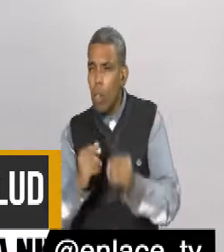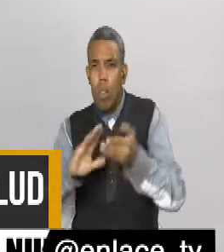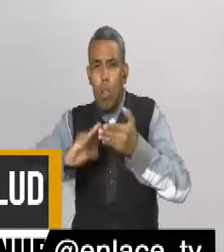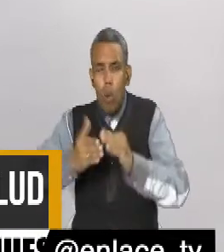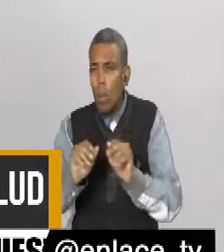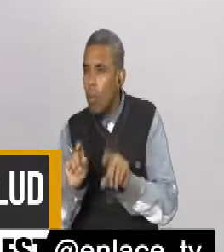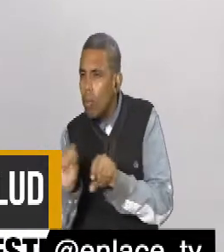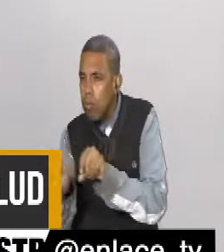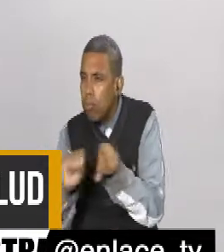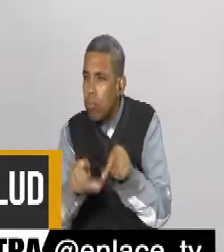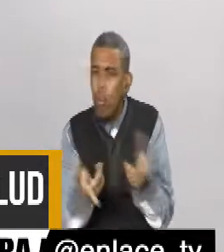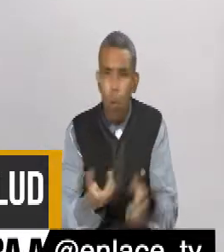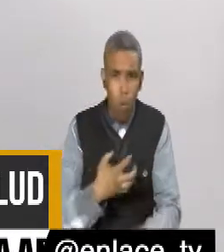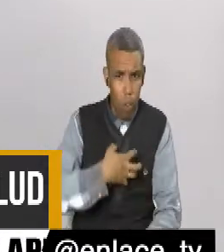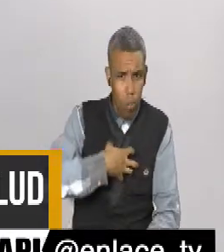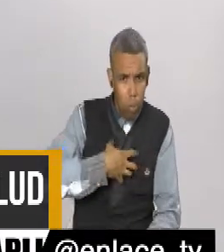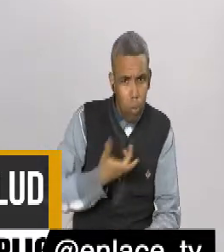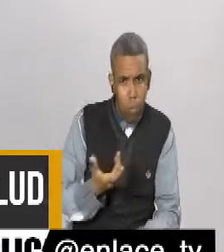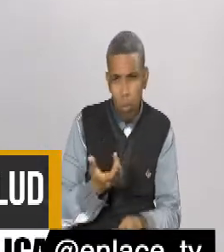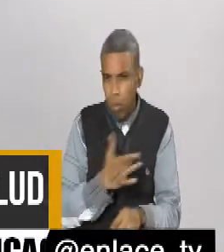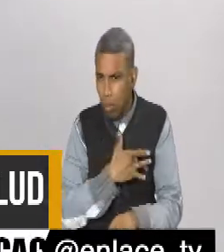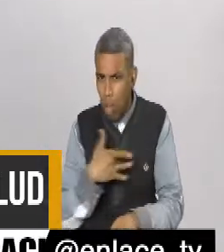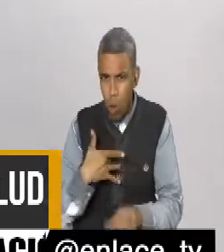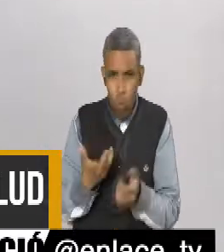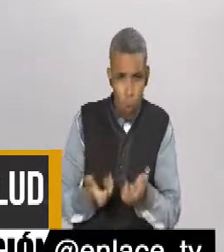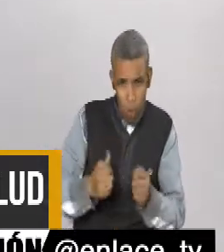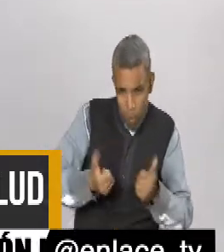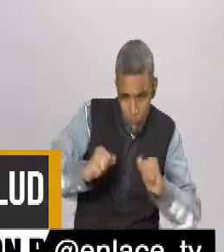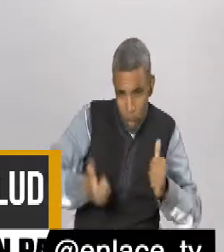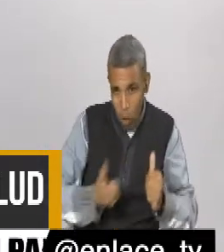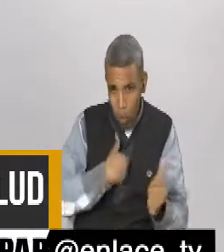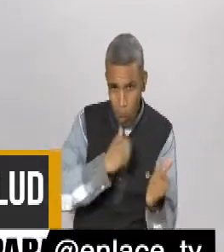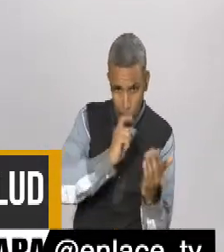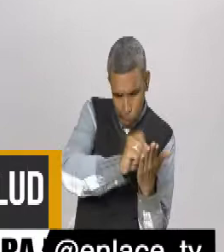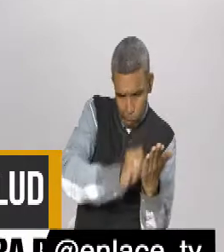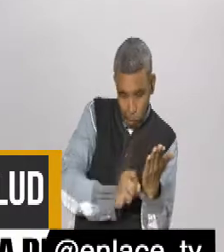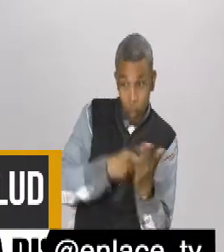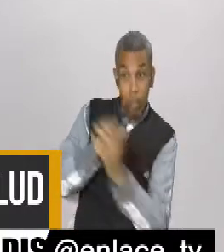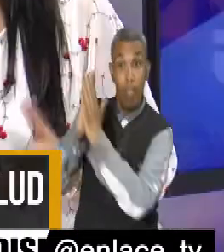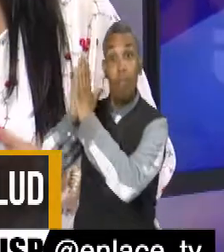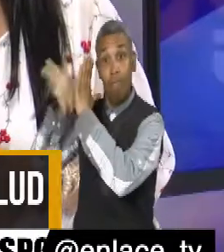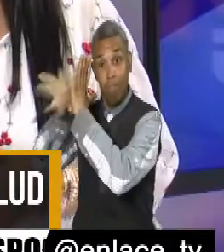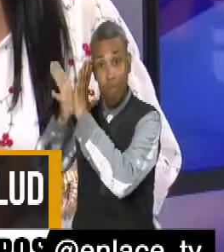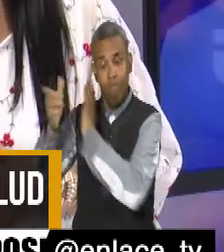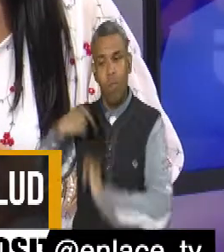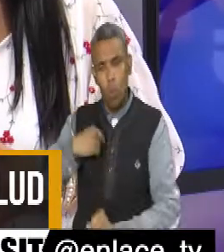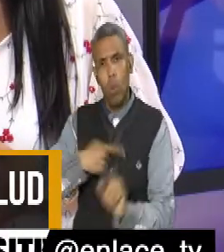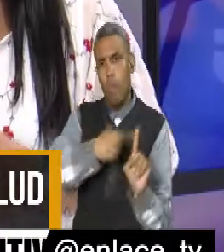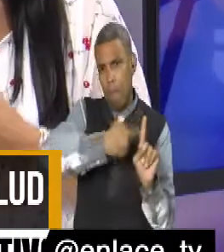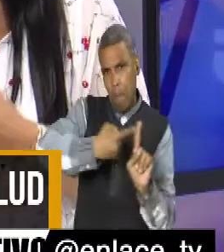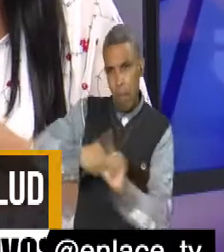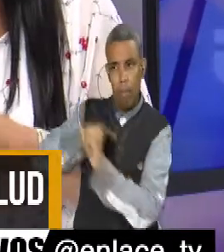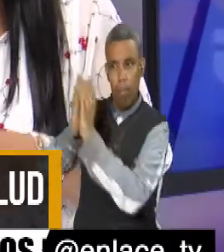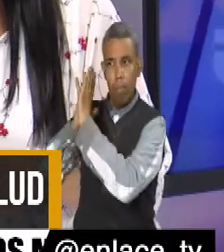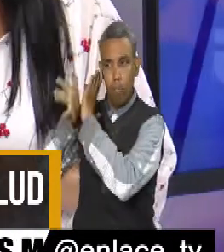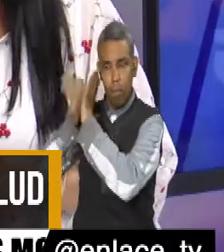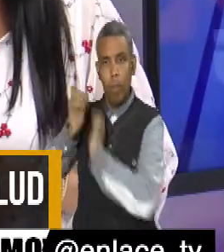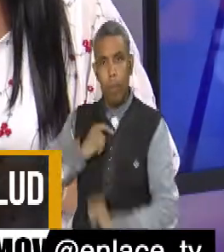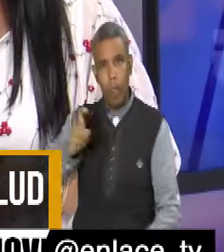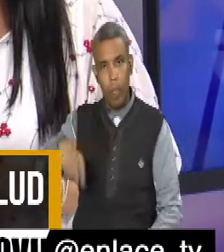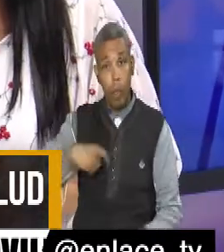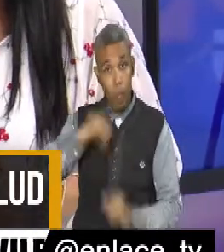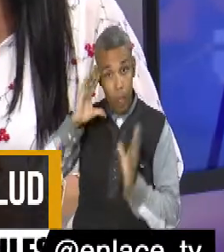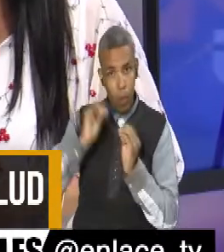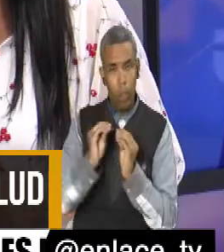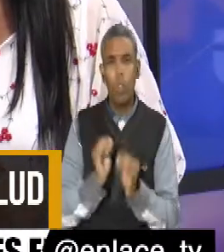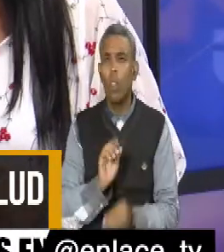que tienen los usuarios para que la Superintendencia de Salud pueda actuar de una manera rápida. ¿Quiénes pueden participar de este encuentro? Y reiteremos la hora y